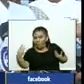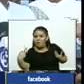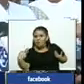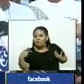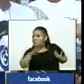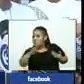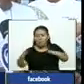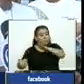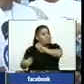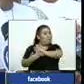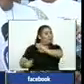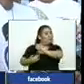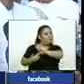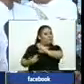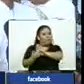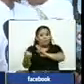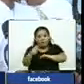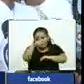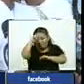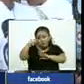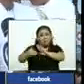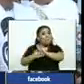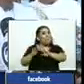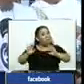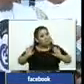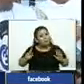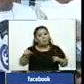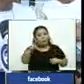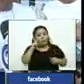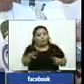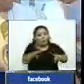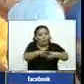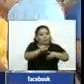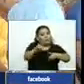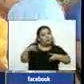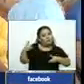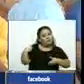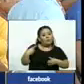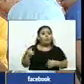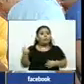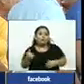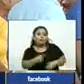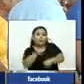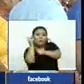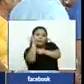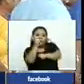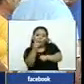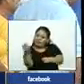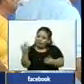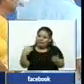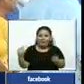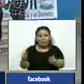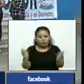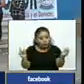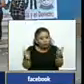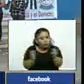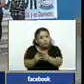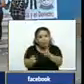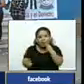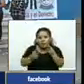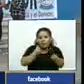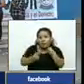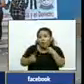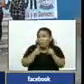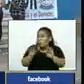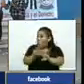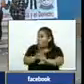el acoso laboral en contra de los trabajadores, en contra de la junta directiva. Los sindicalistas piden una mesa de diálogo con las autoridades, de